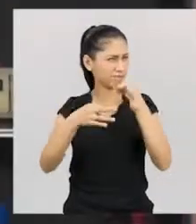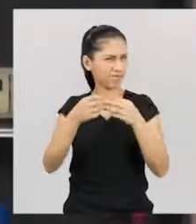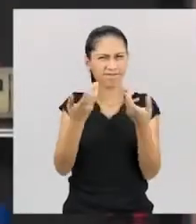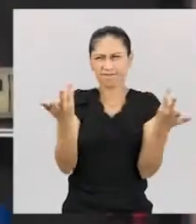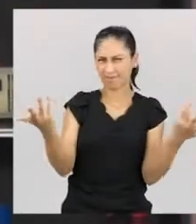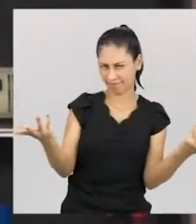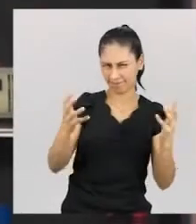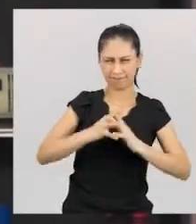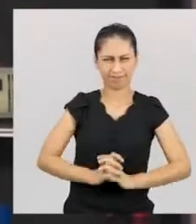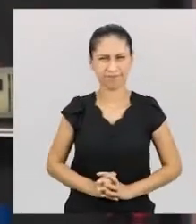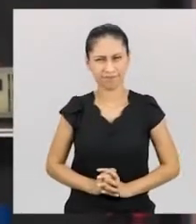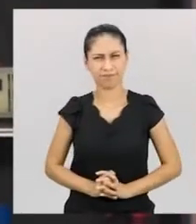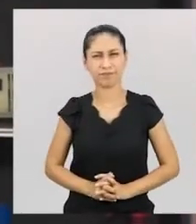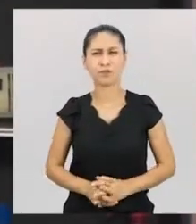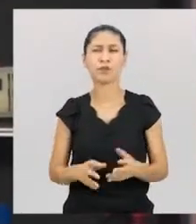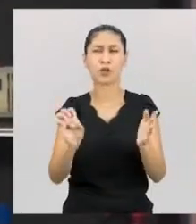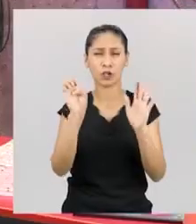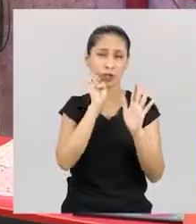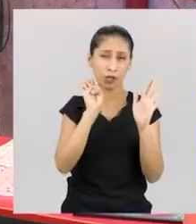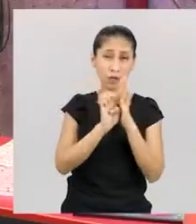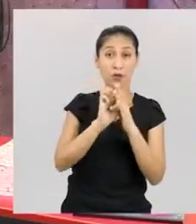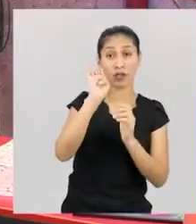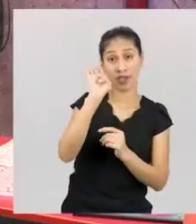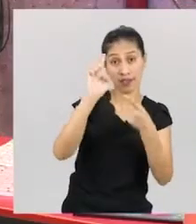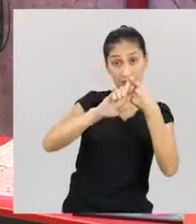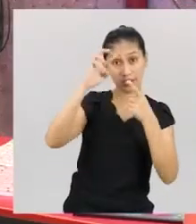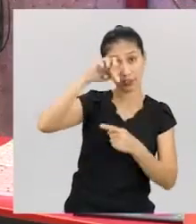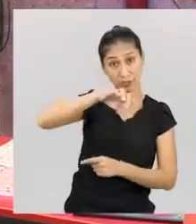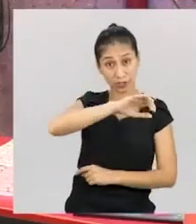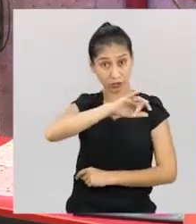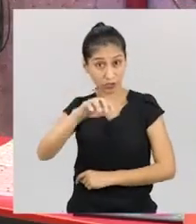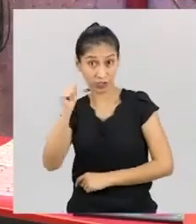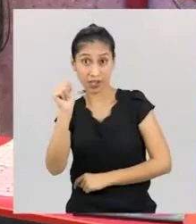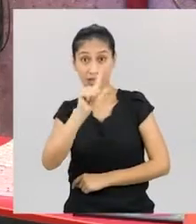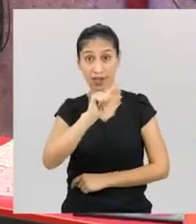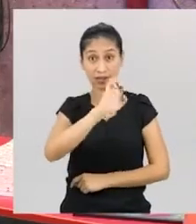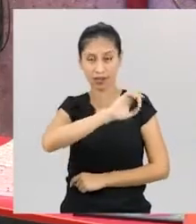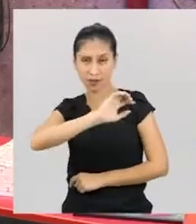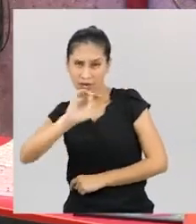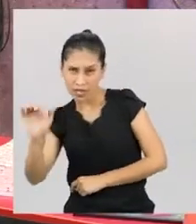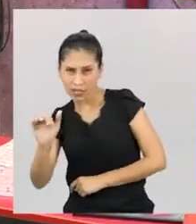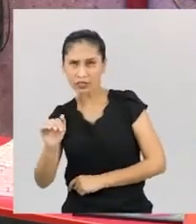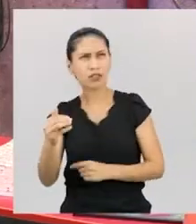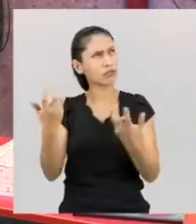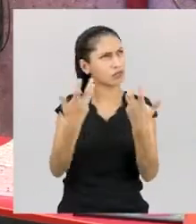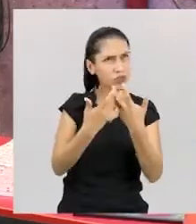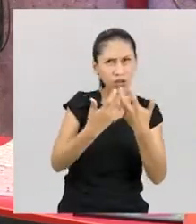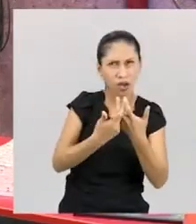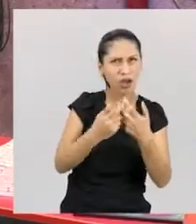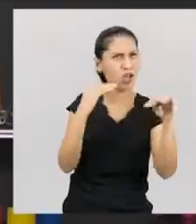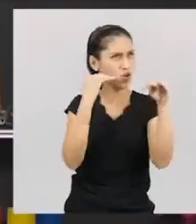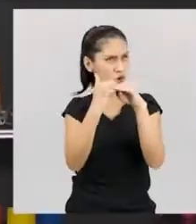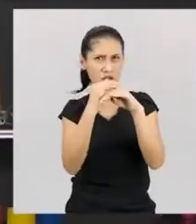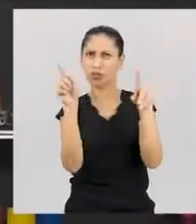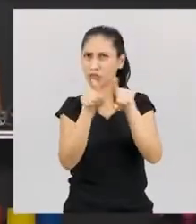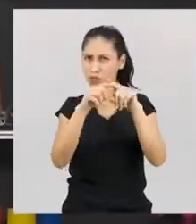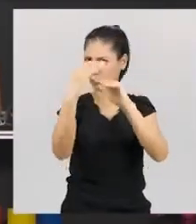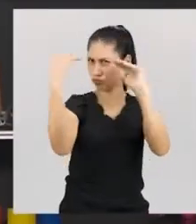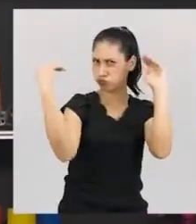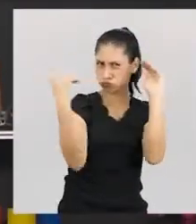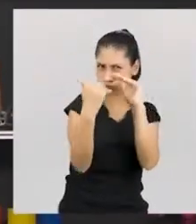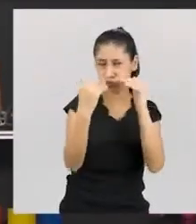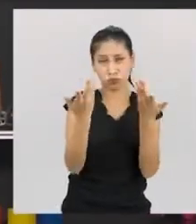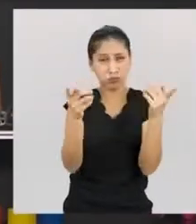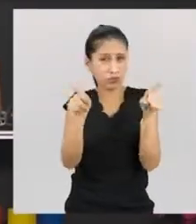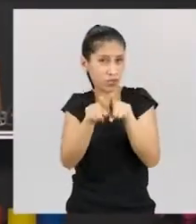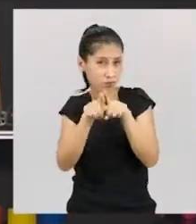hablar de situaciones relacionadas con expresiones algebraicas que involucran igualdades y desigualdades de primer grado. Así es.